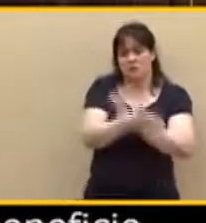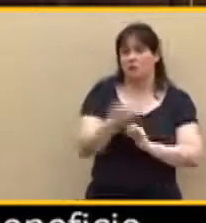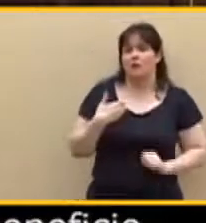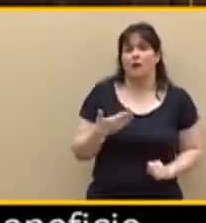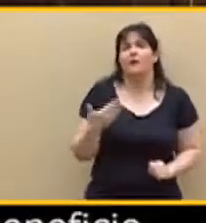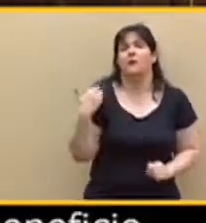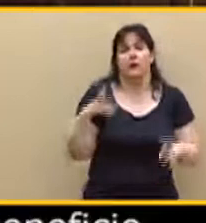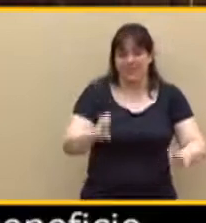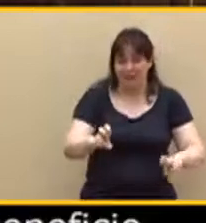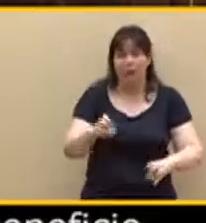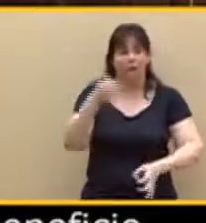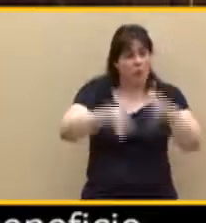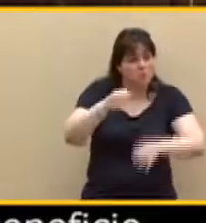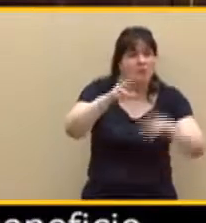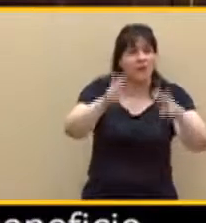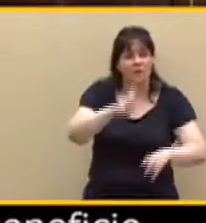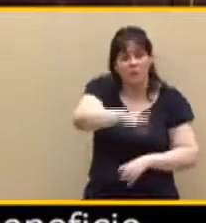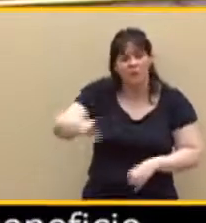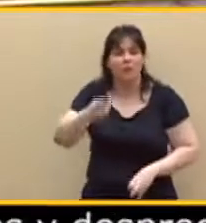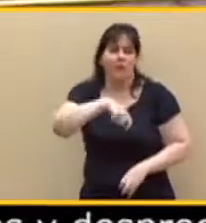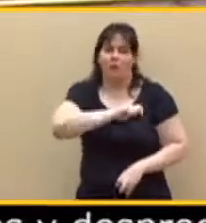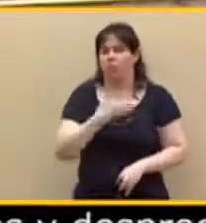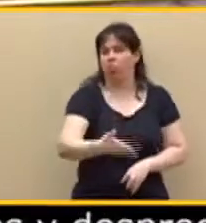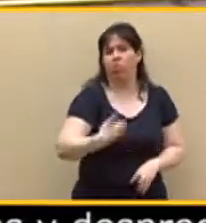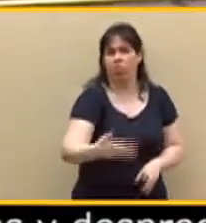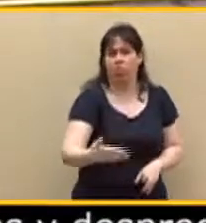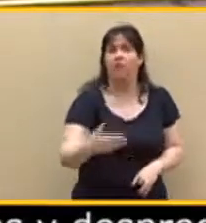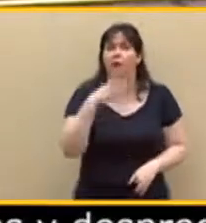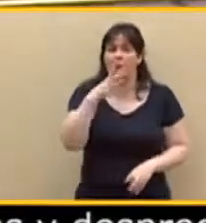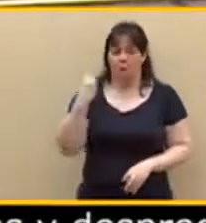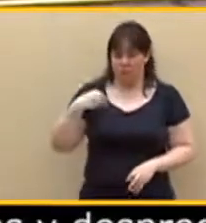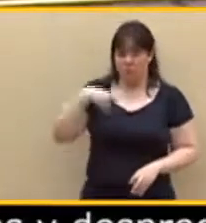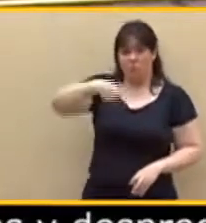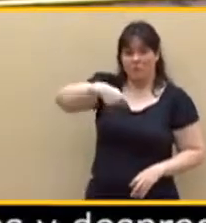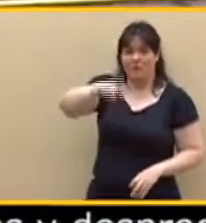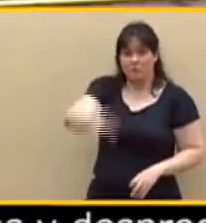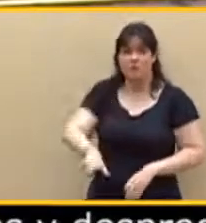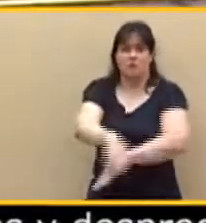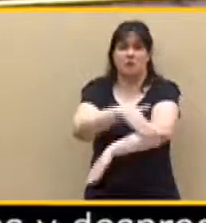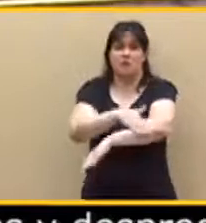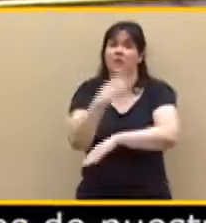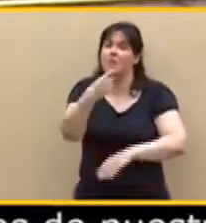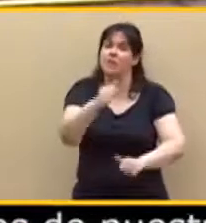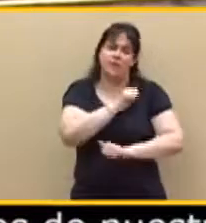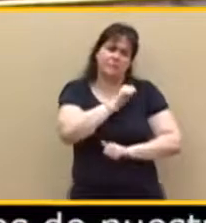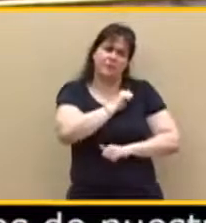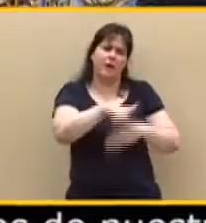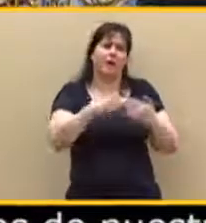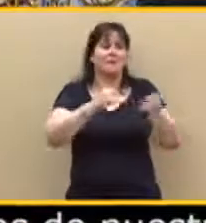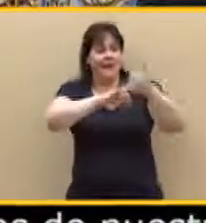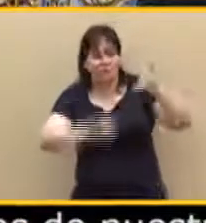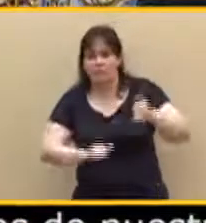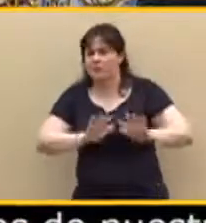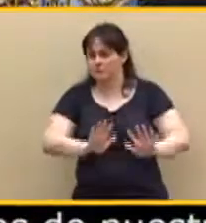ciudadanos de nuestro país. El propio presidente del Gobierno lo definía como esperar a que pase la tormenta o diciéndole a los jóvenes, como les